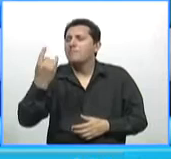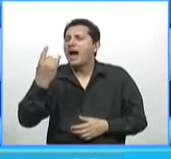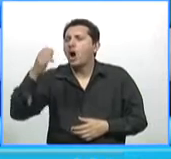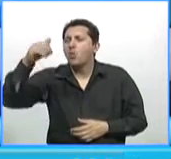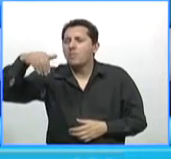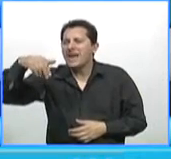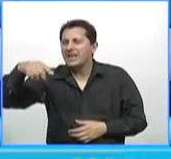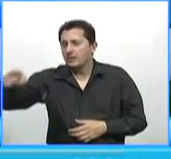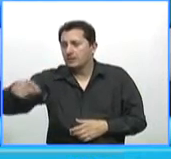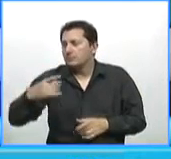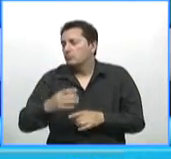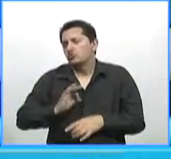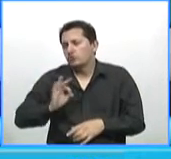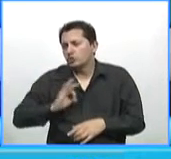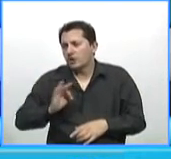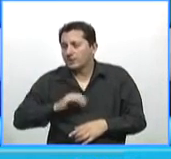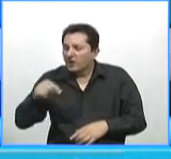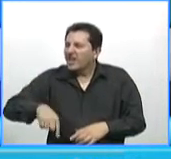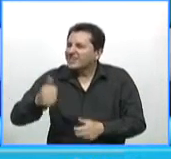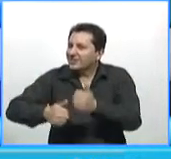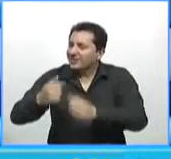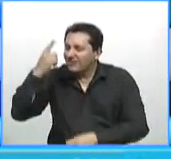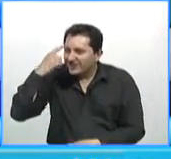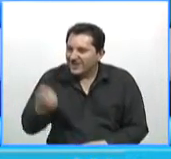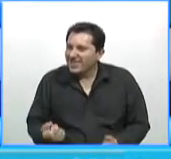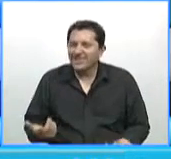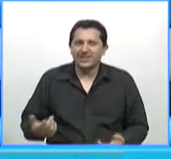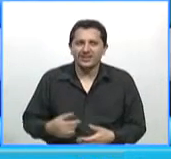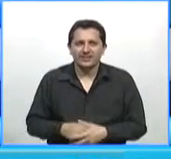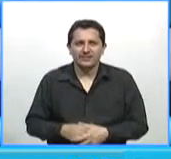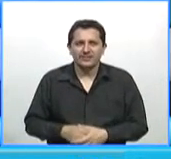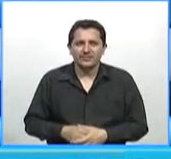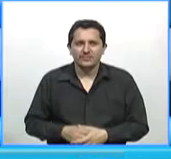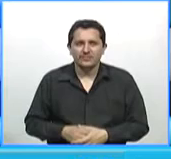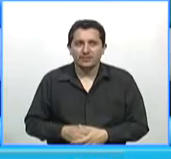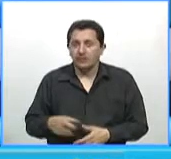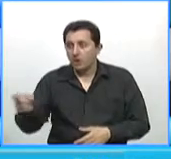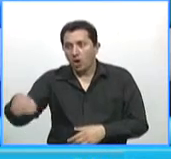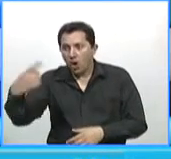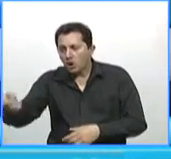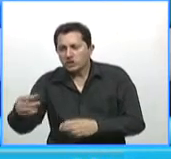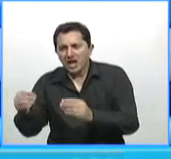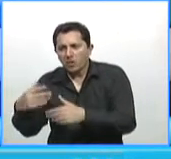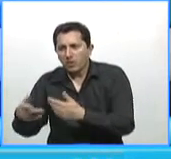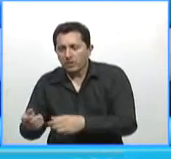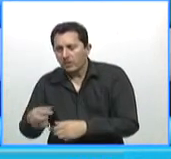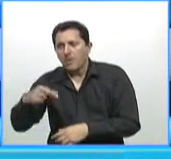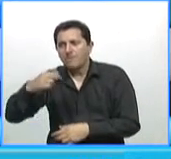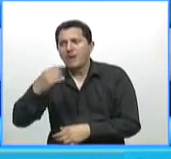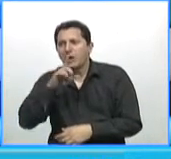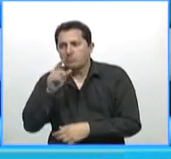hace muchos años, así que la extrañé este torneo, te digo, ¿eh? Porque la China empezó a arrastrar un poquito fuerte, creo que me quedo con Paumen.